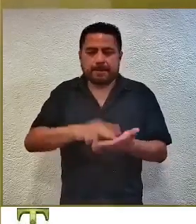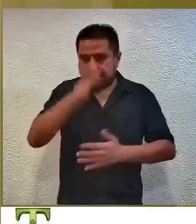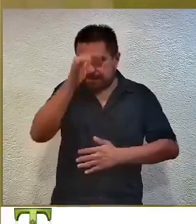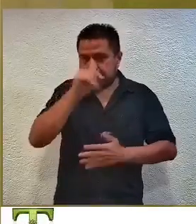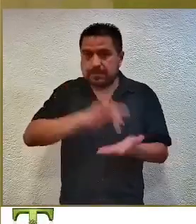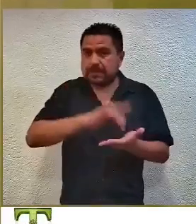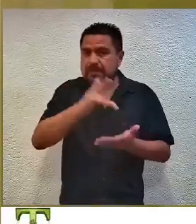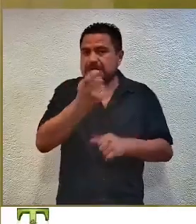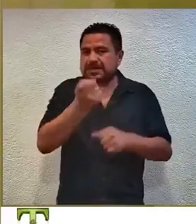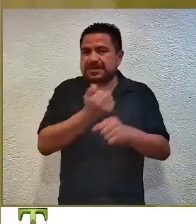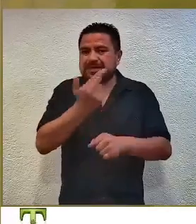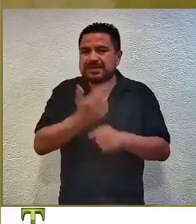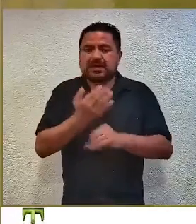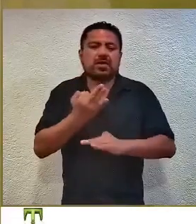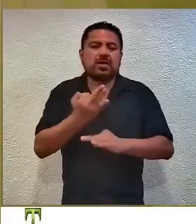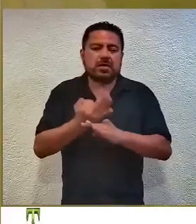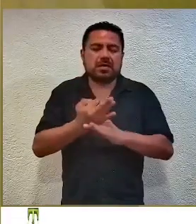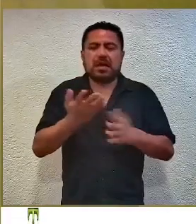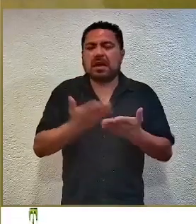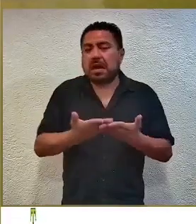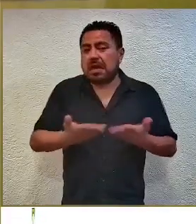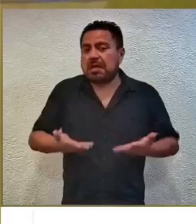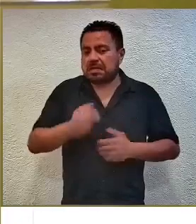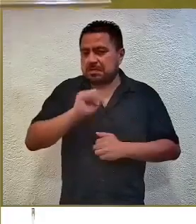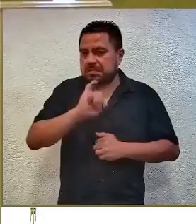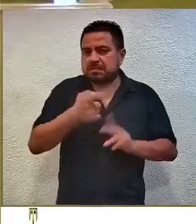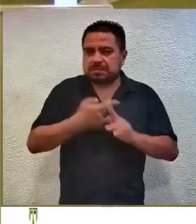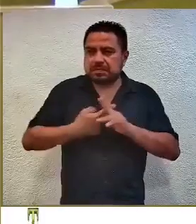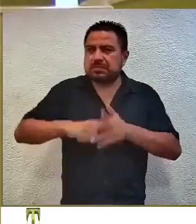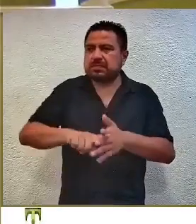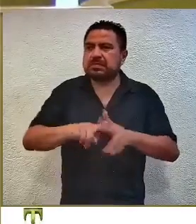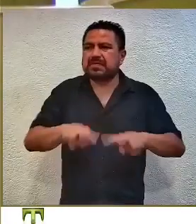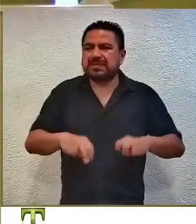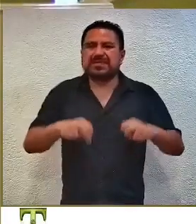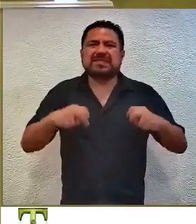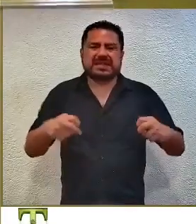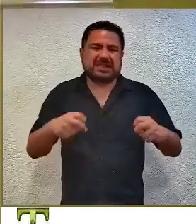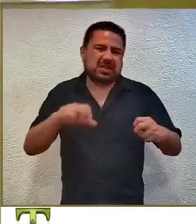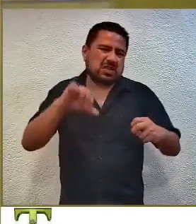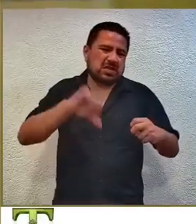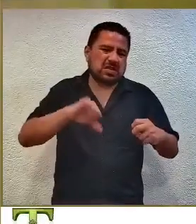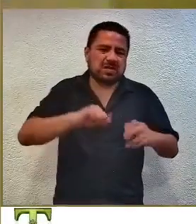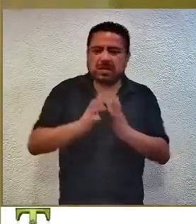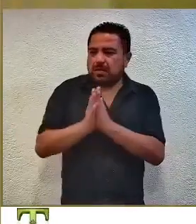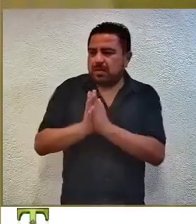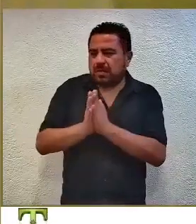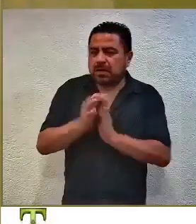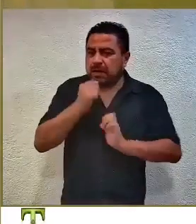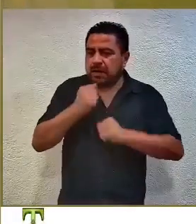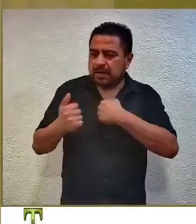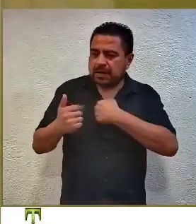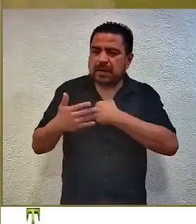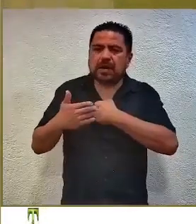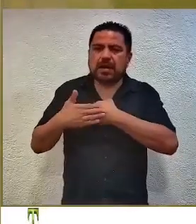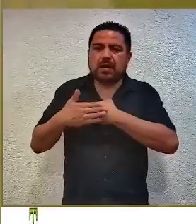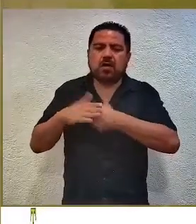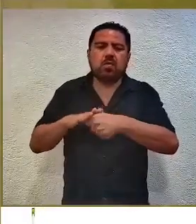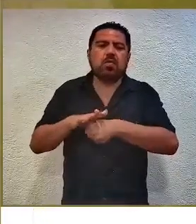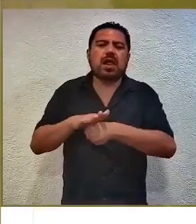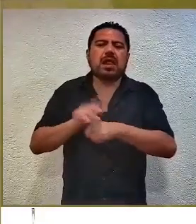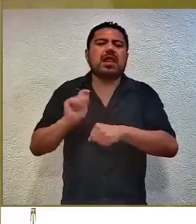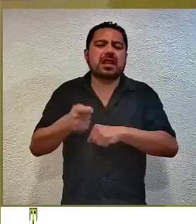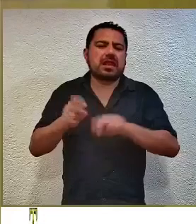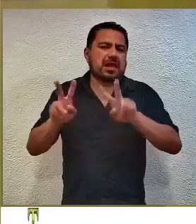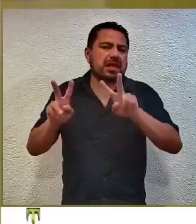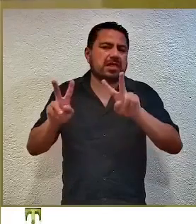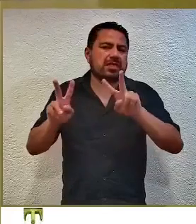Gracias, secretario. En consecuencia, se declara abierta la presente sesión. Le solicito nos informe cuáles son los